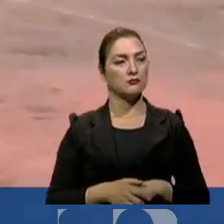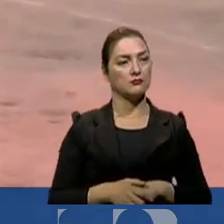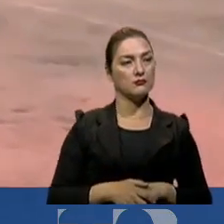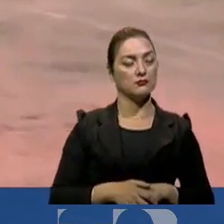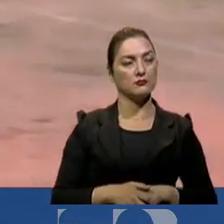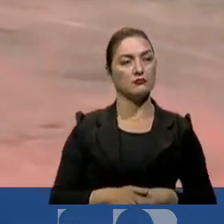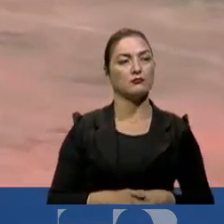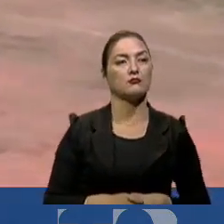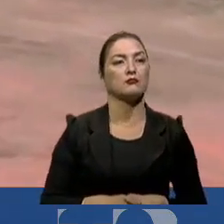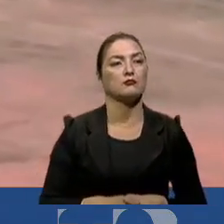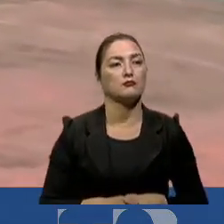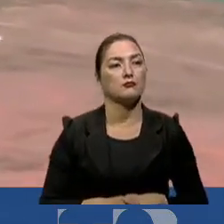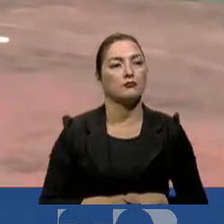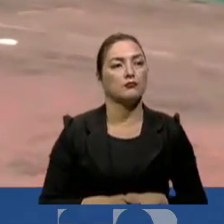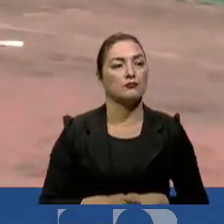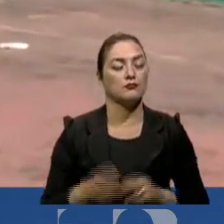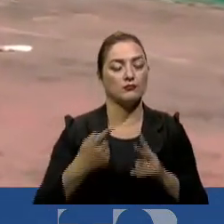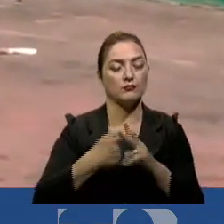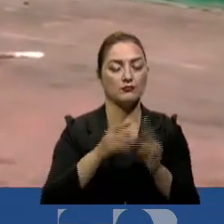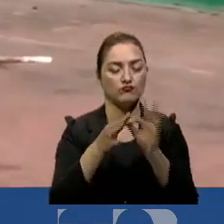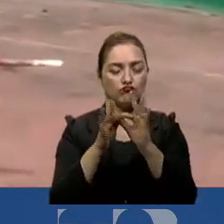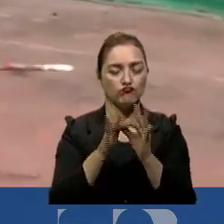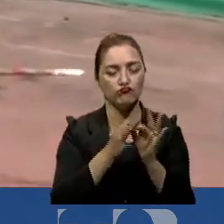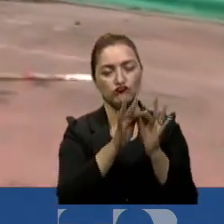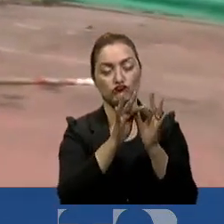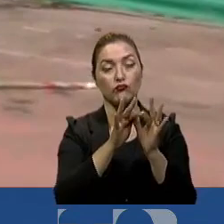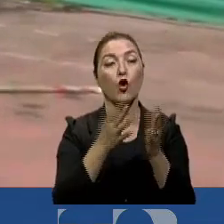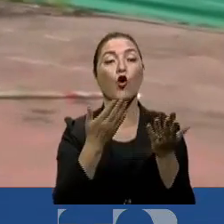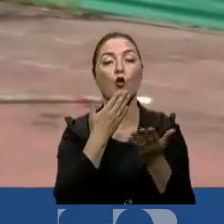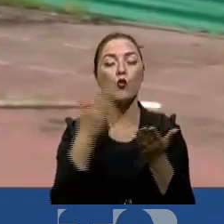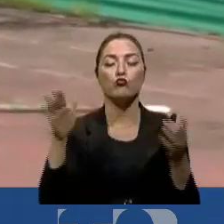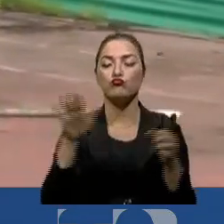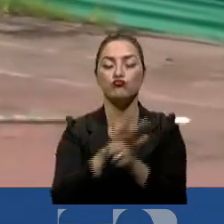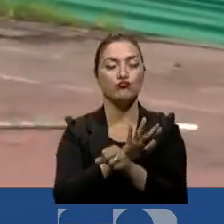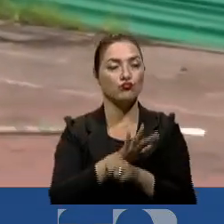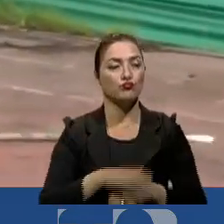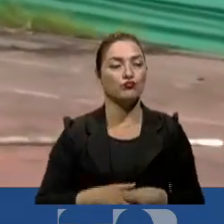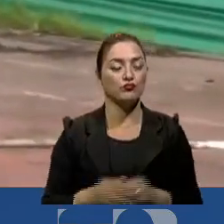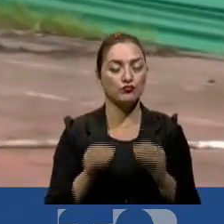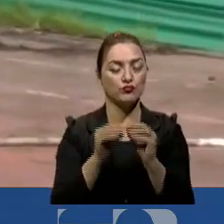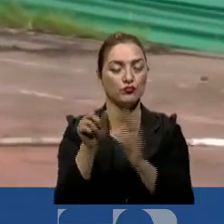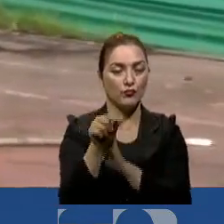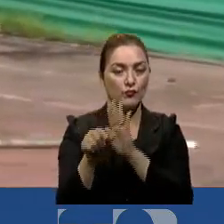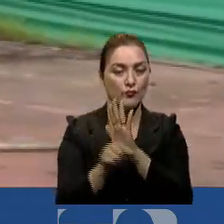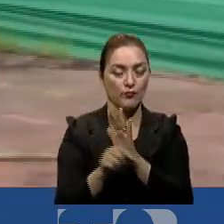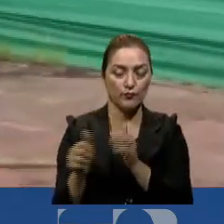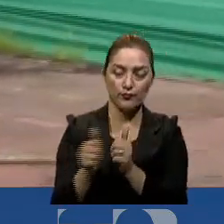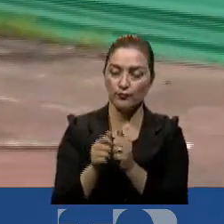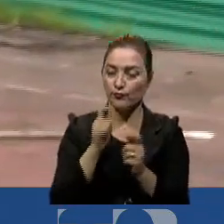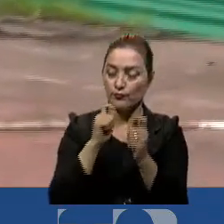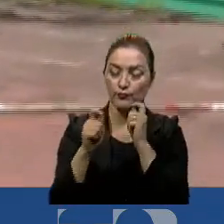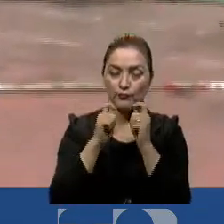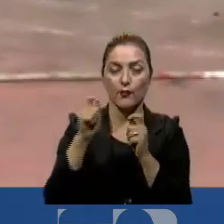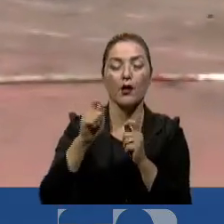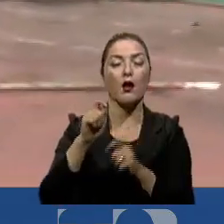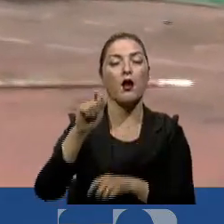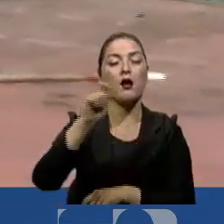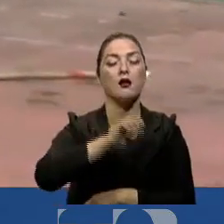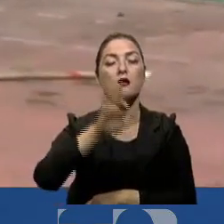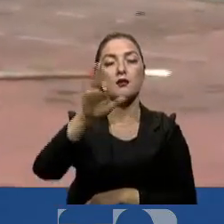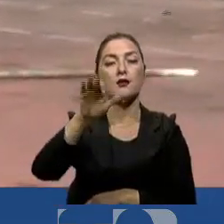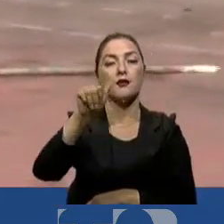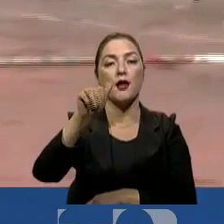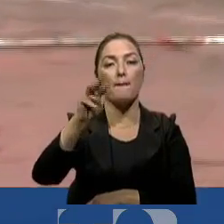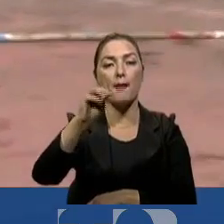es apenas el inicio, porque la rehabilitación de este sitio será total. Pero para que nos cuente un poco más detalles, estamos con Francisco Tamayo. Muy buenos